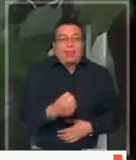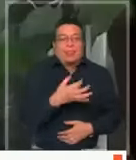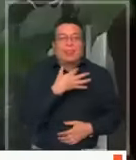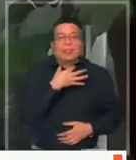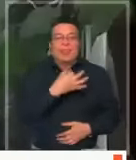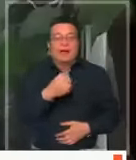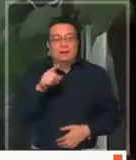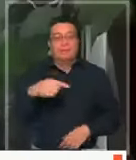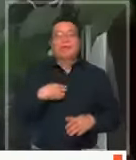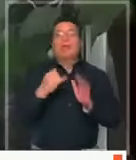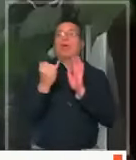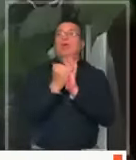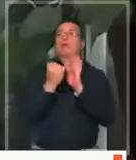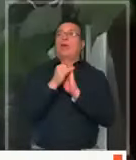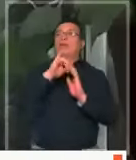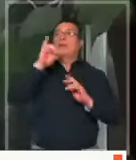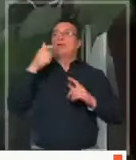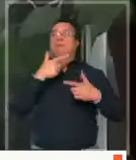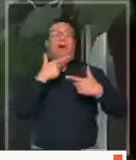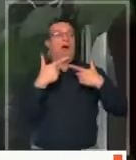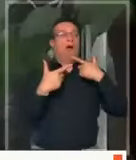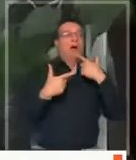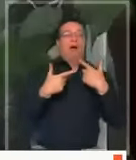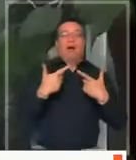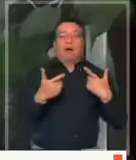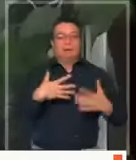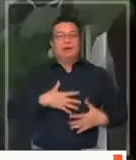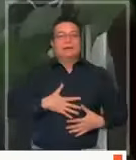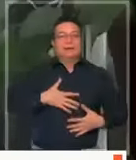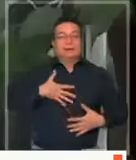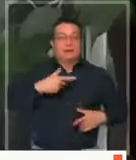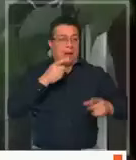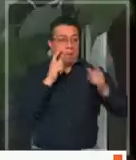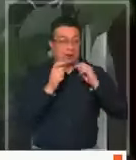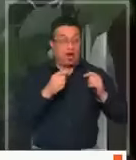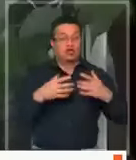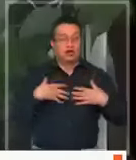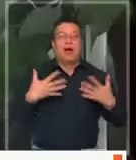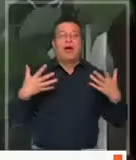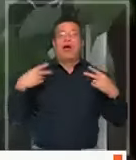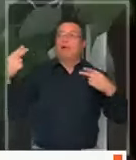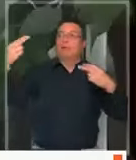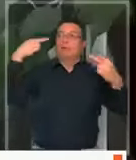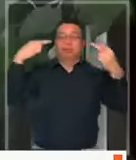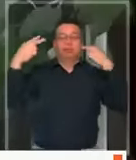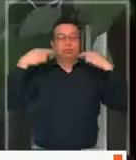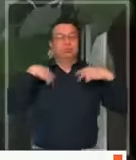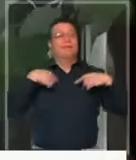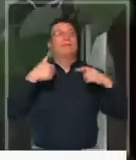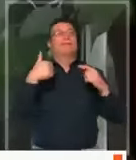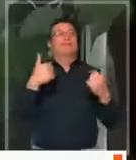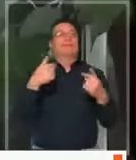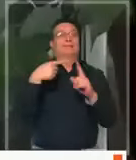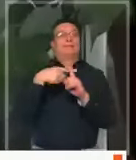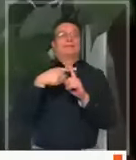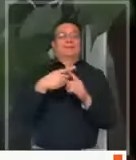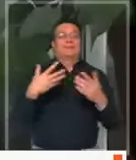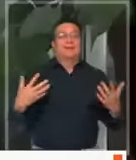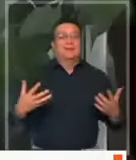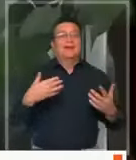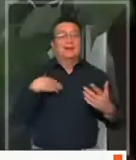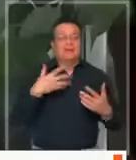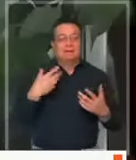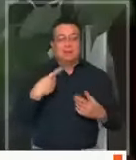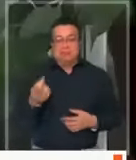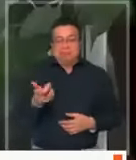da identidad. Y en función de esa búsqueda de sensaciones riesgosas, obtienen justamente mayor gratificación que la gratificación que incluso les genera